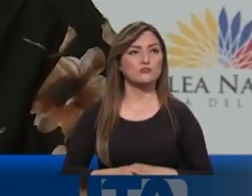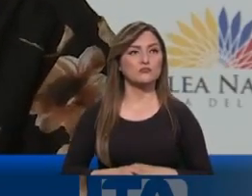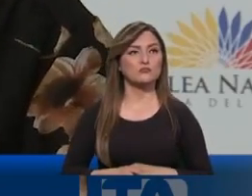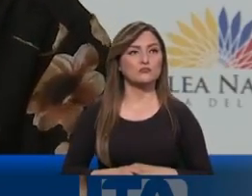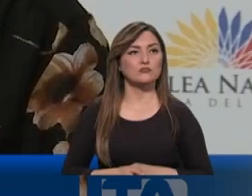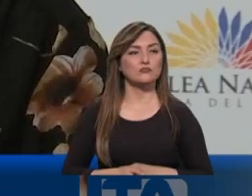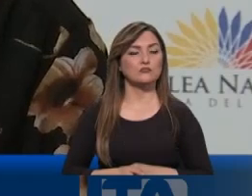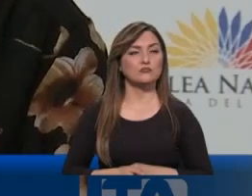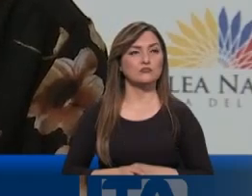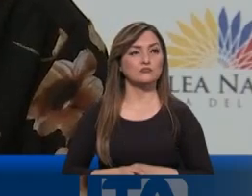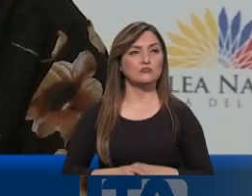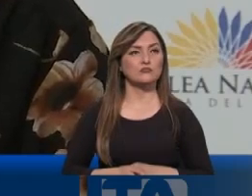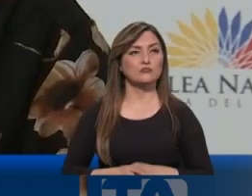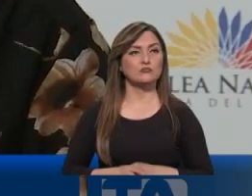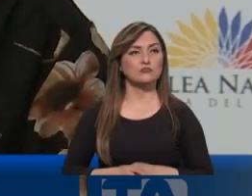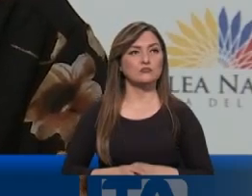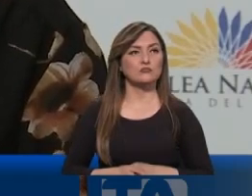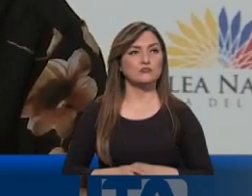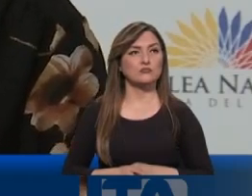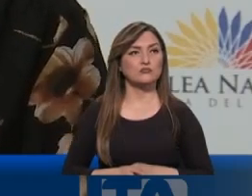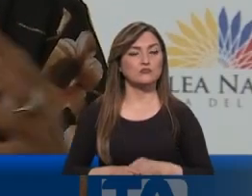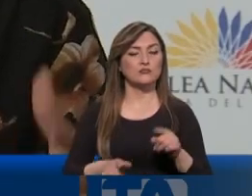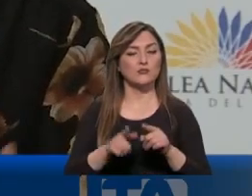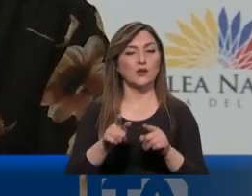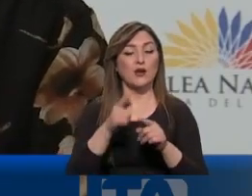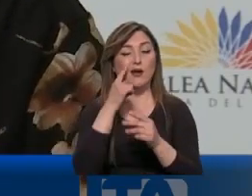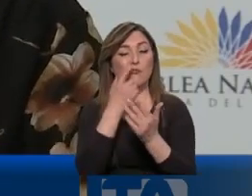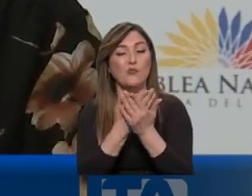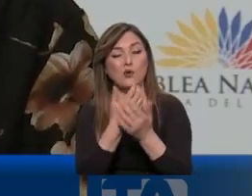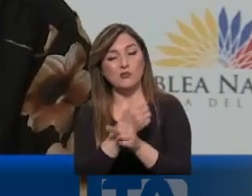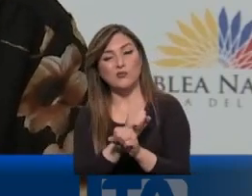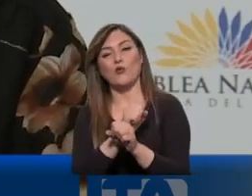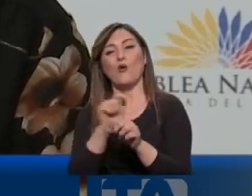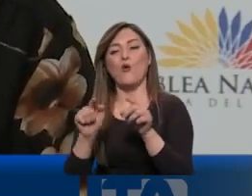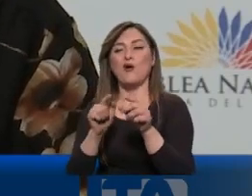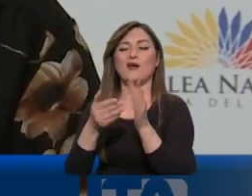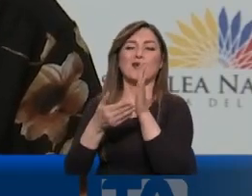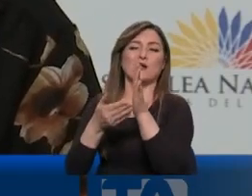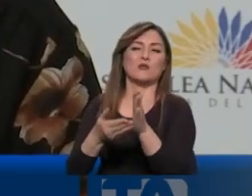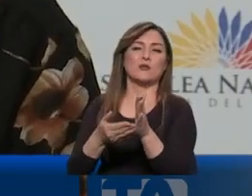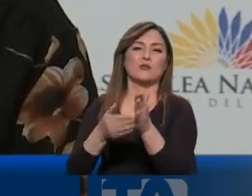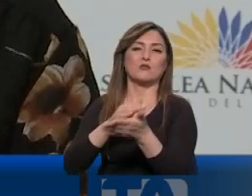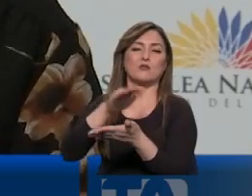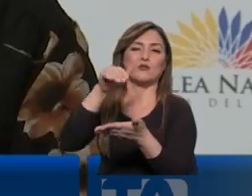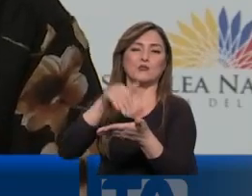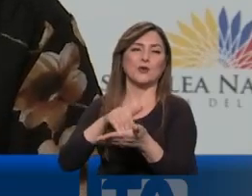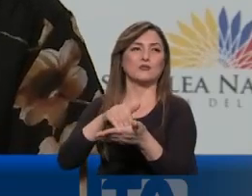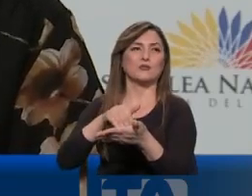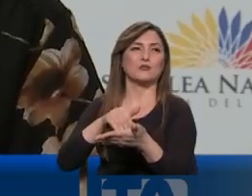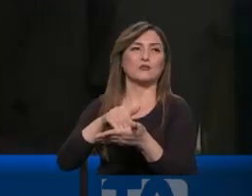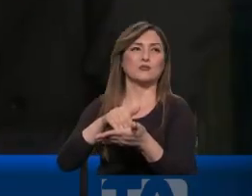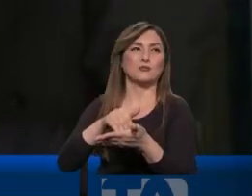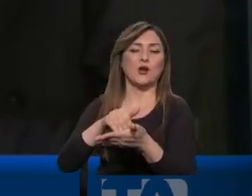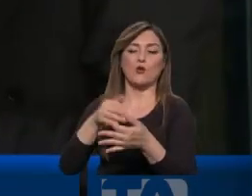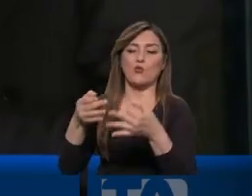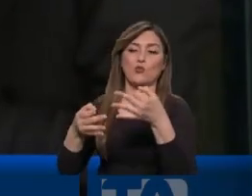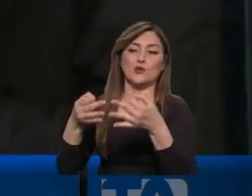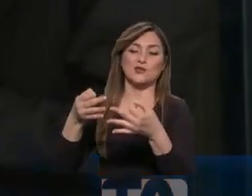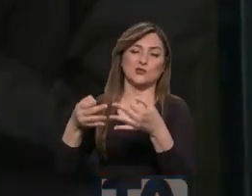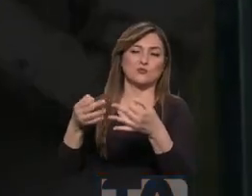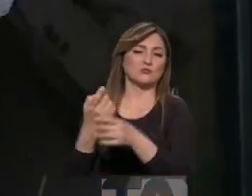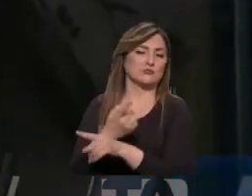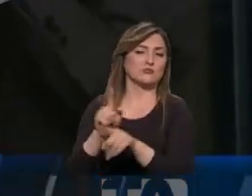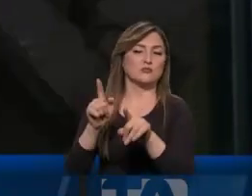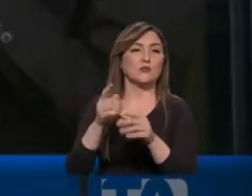se pueda presentar pruebas de descargo que ya se encuentren, por supuesto, en firme en condición de coactiva. Por eso dicen